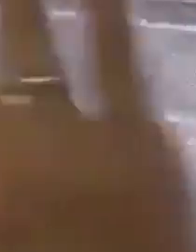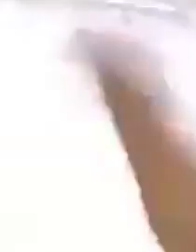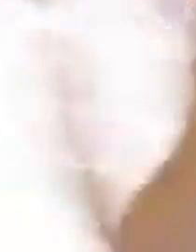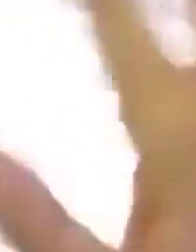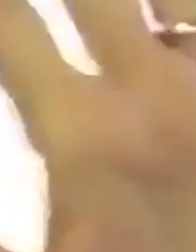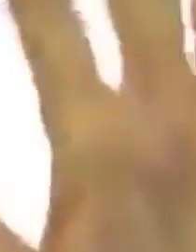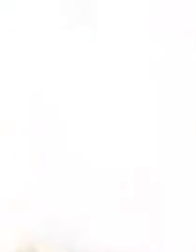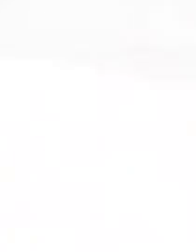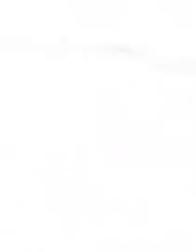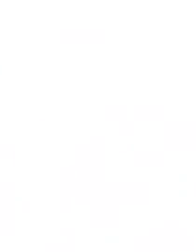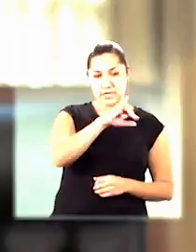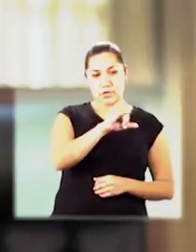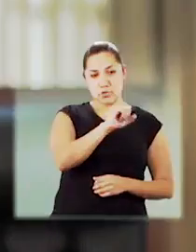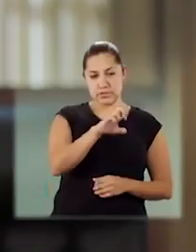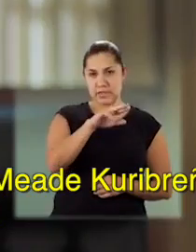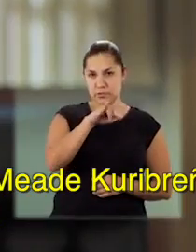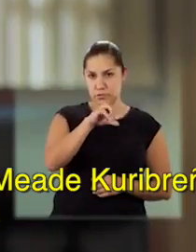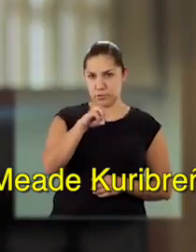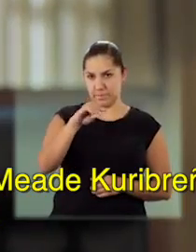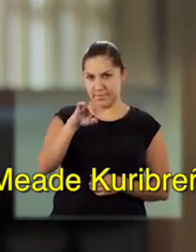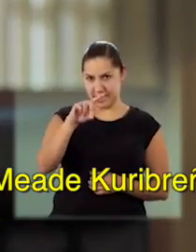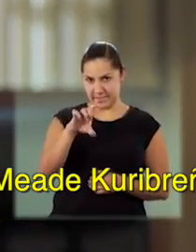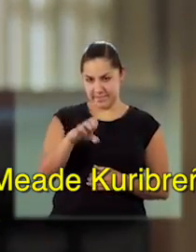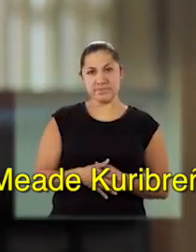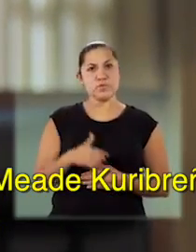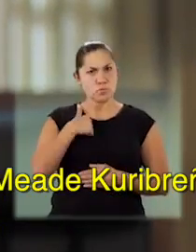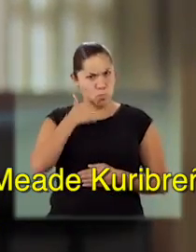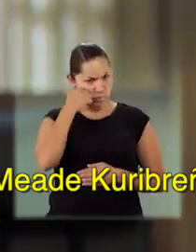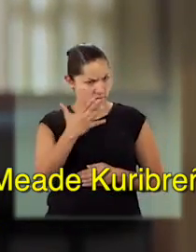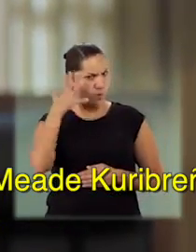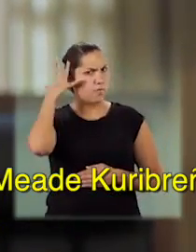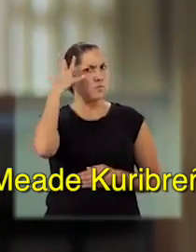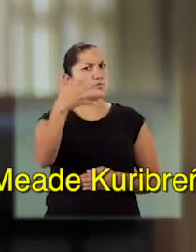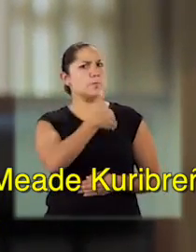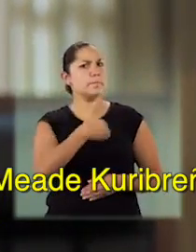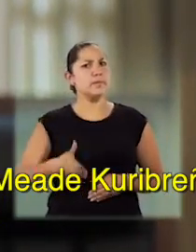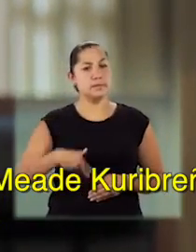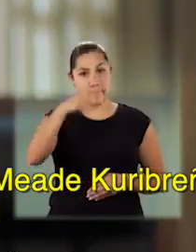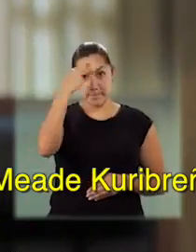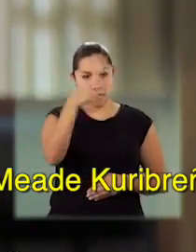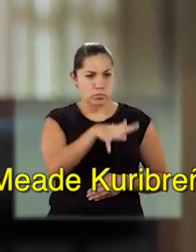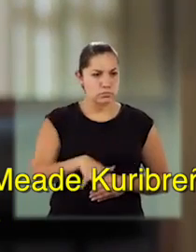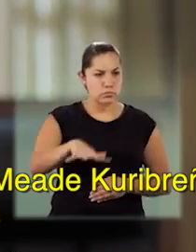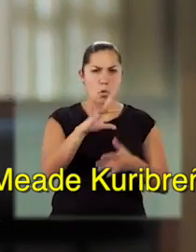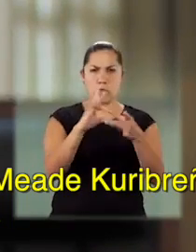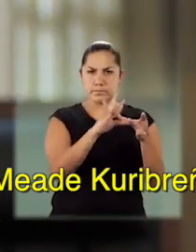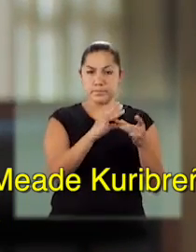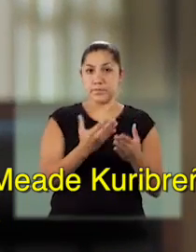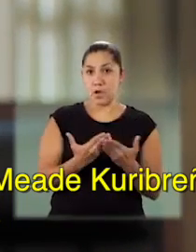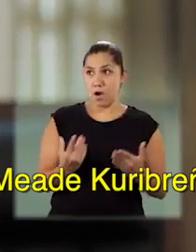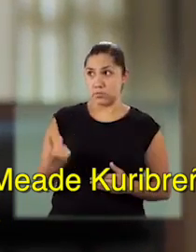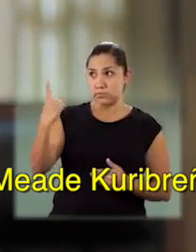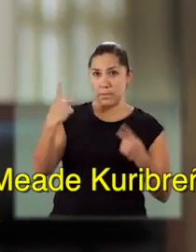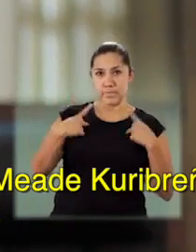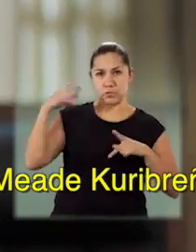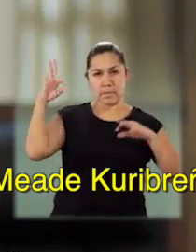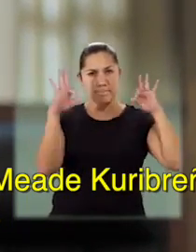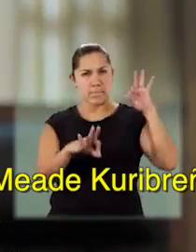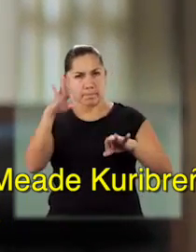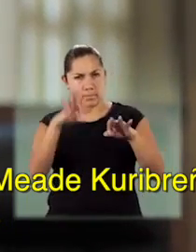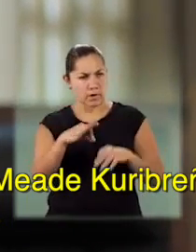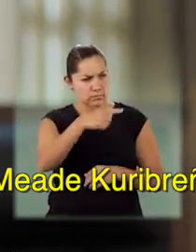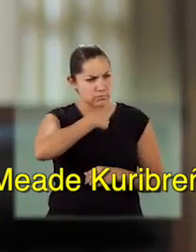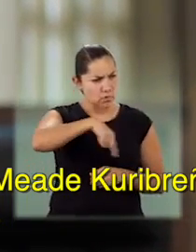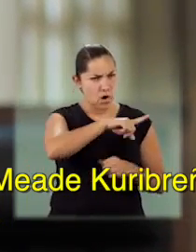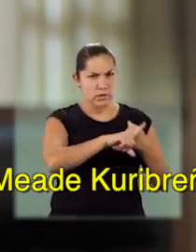en la Riviera Maya, entre otras. El candidato de la coalición Todos por México, José Antonio Meade Curibreña, sostuvo que el Pacto por